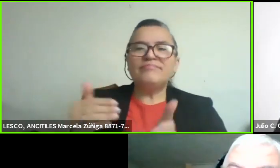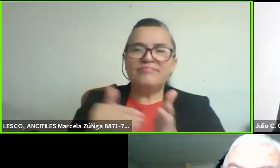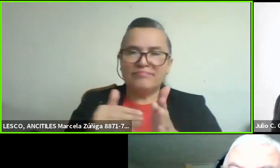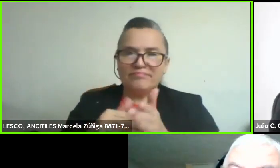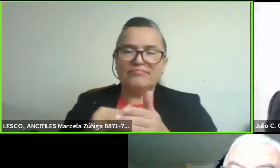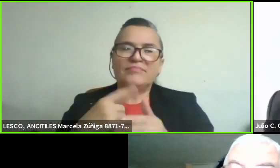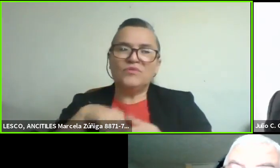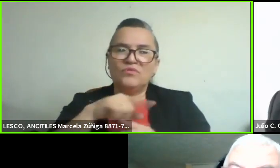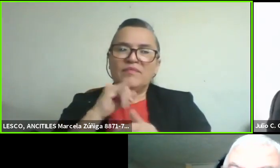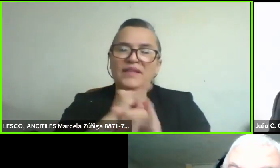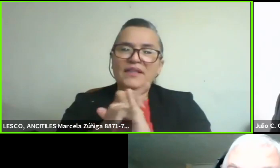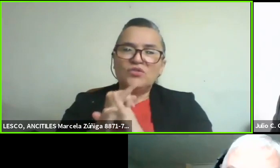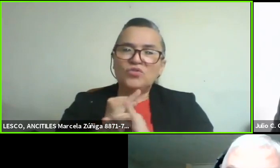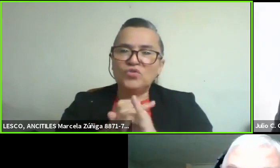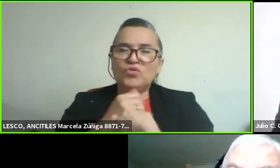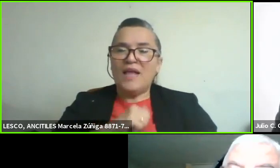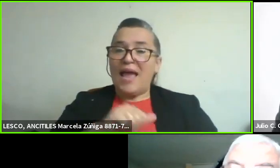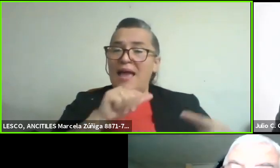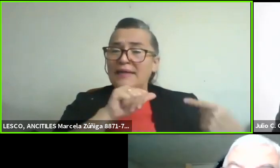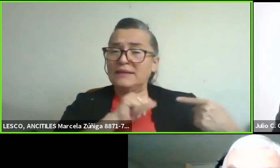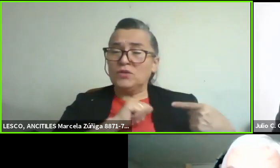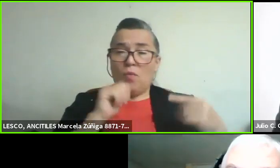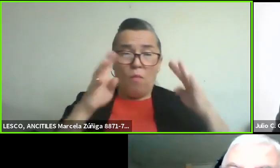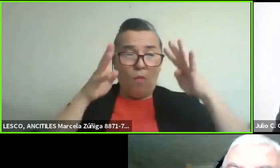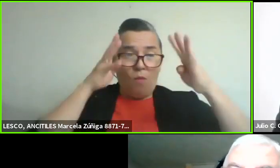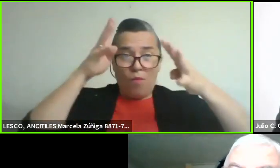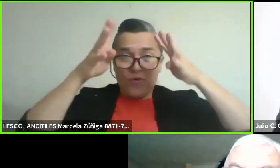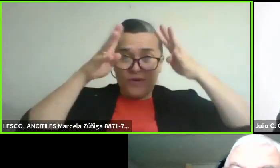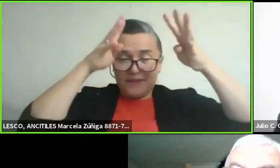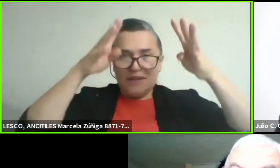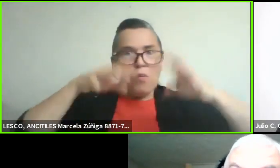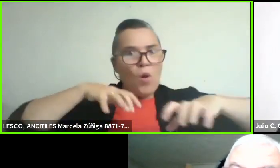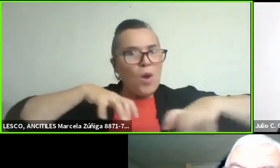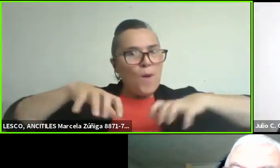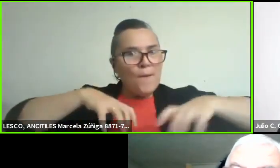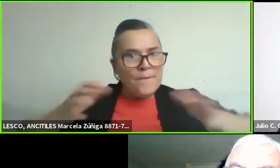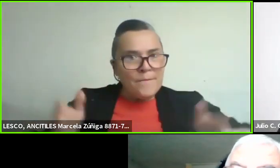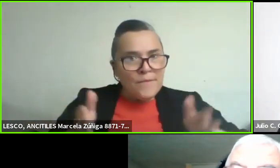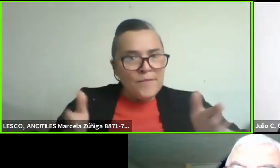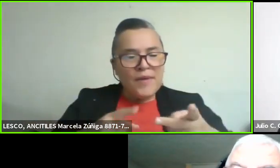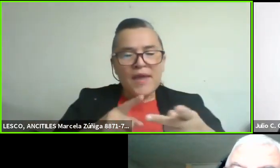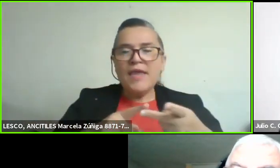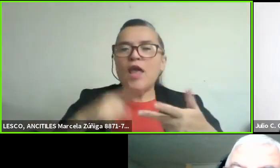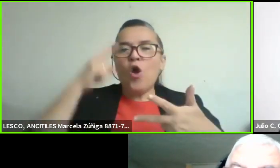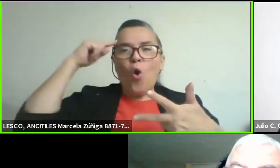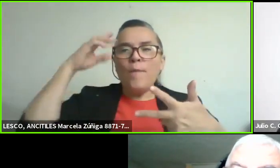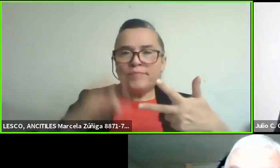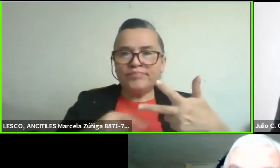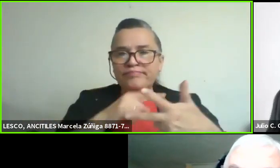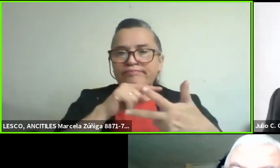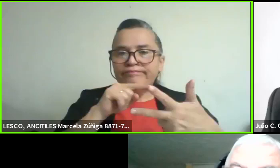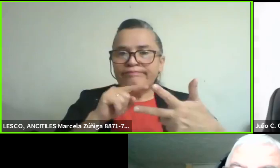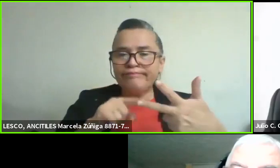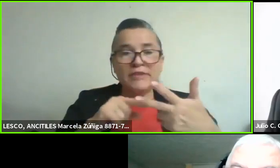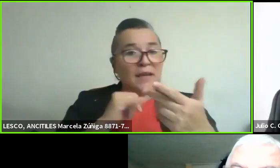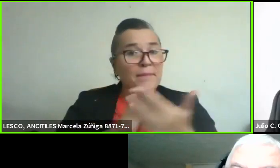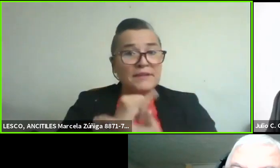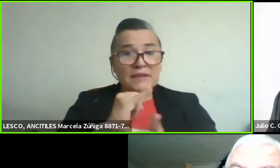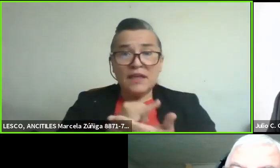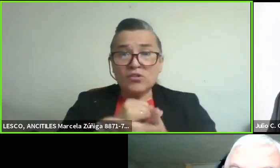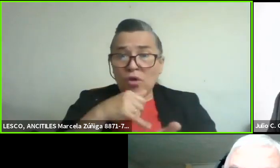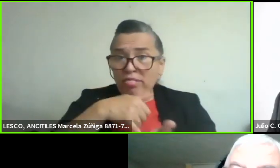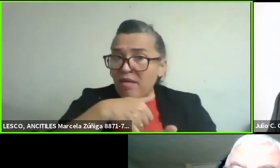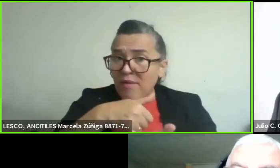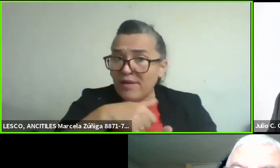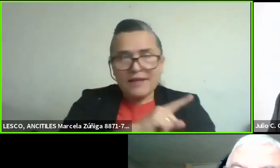nuestras instituciones una actitud muy creativa muy proactiva y de mucho convencimiento de que la investigación no debe debilitarse